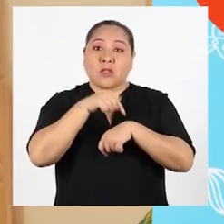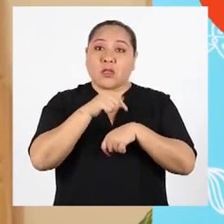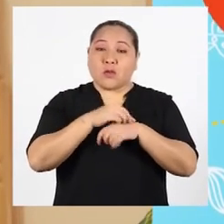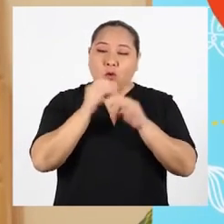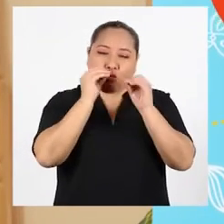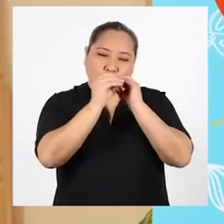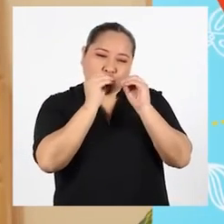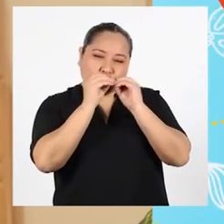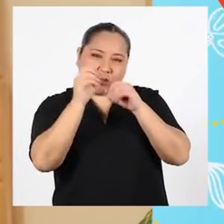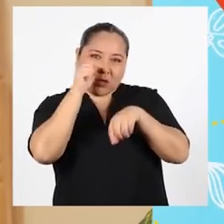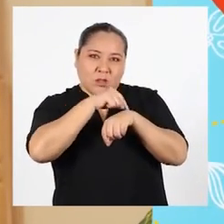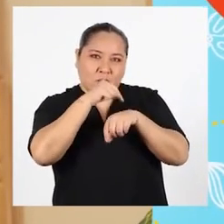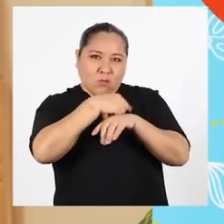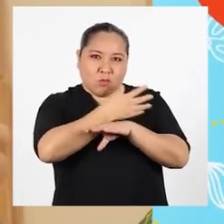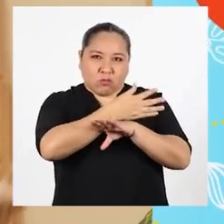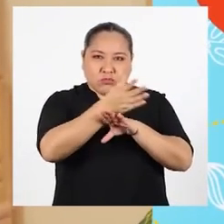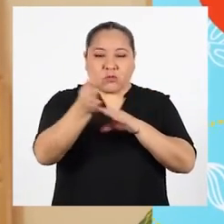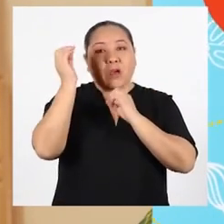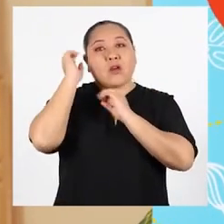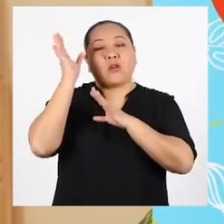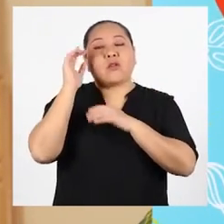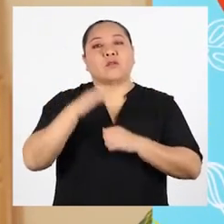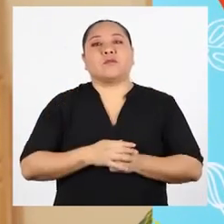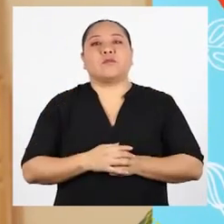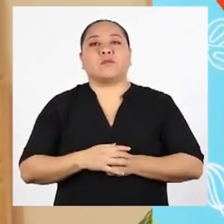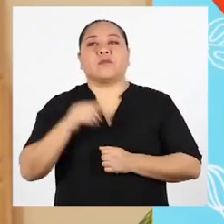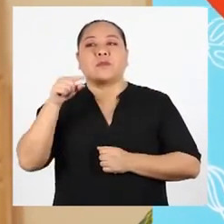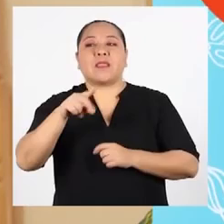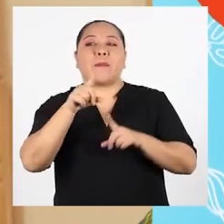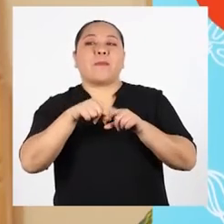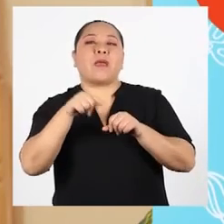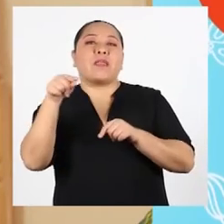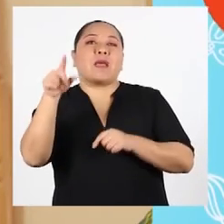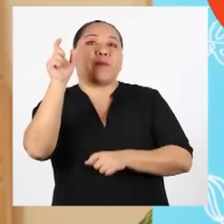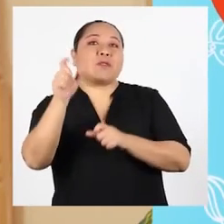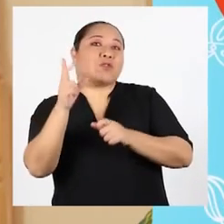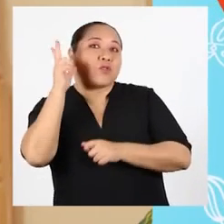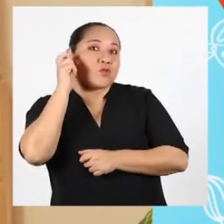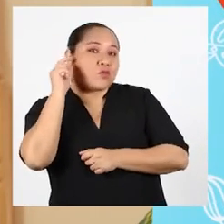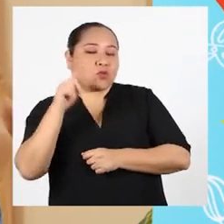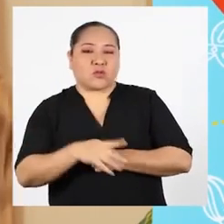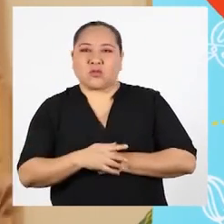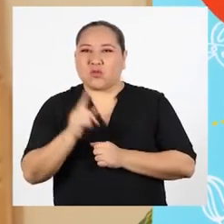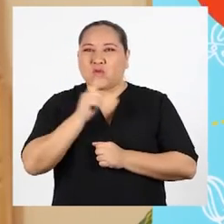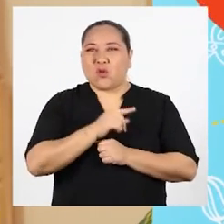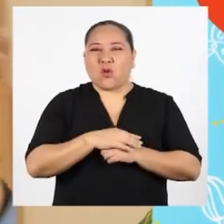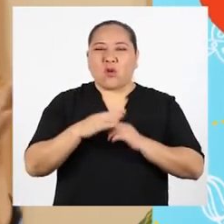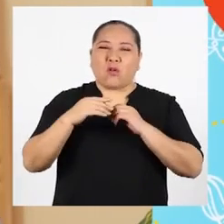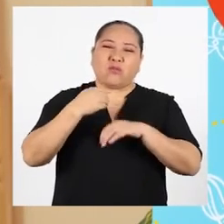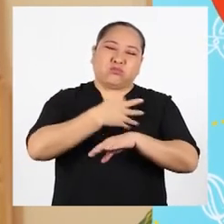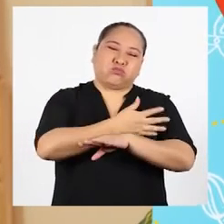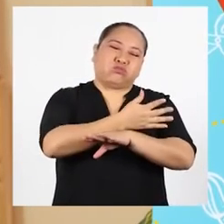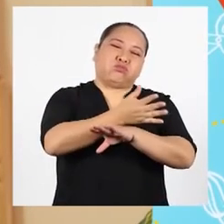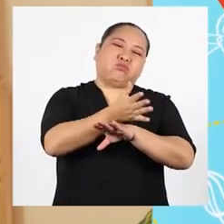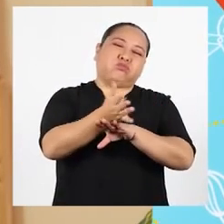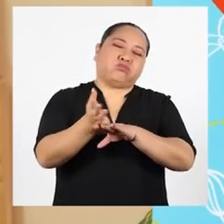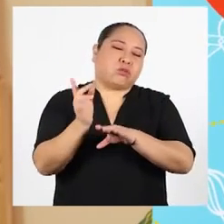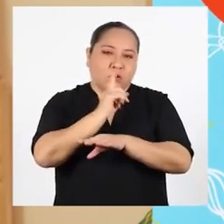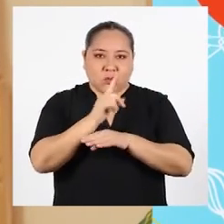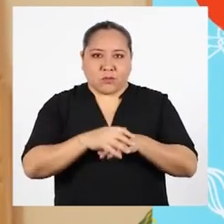tiempo, ajusta la duración del discurso en función del oyente. Evita que sea muy